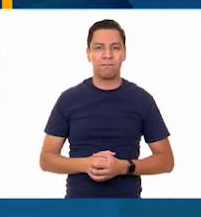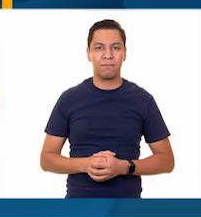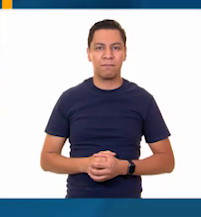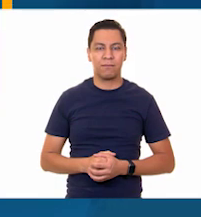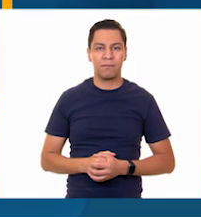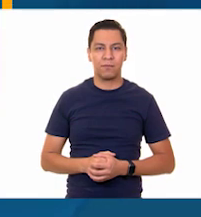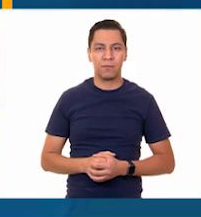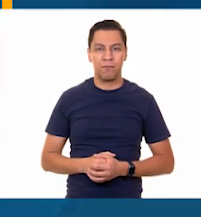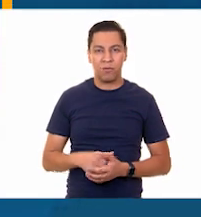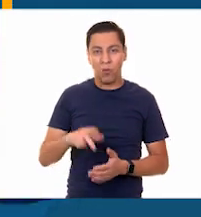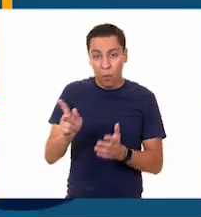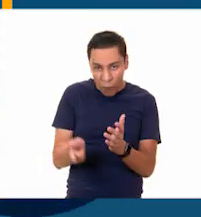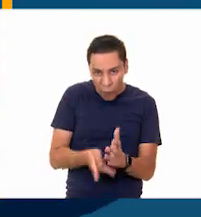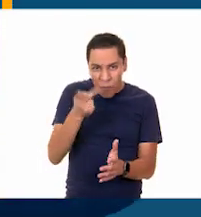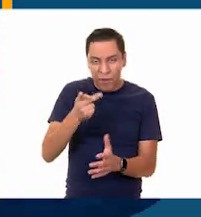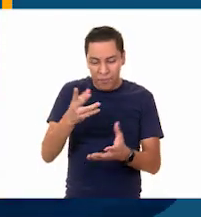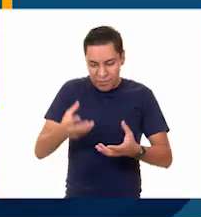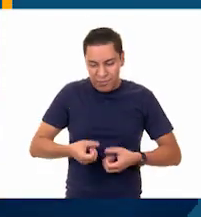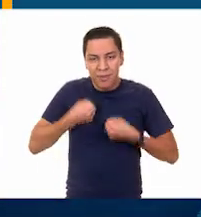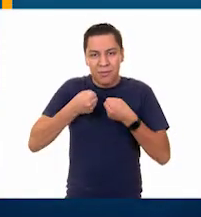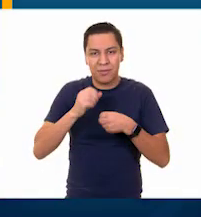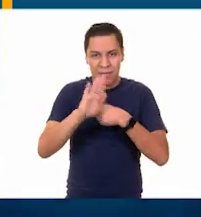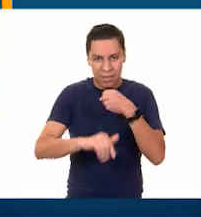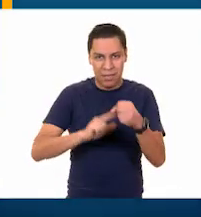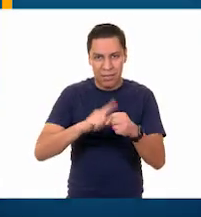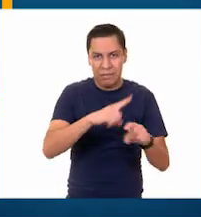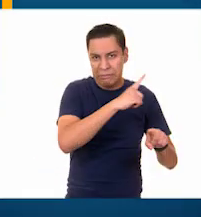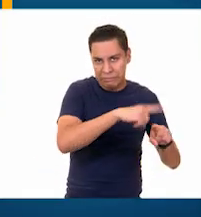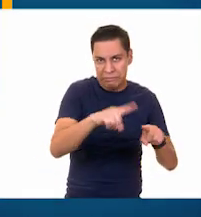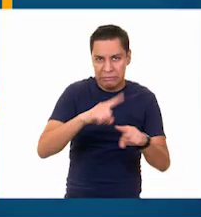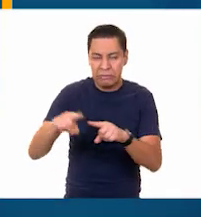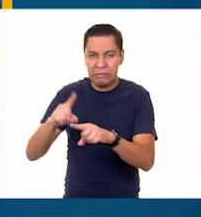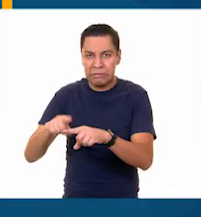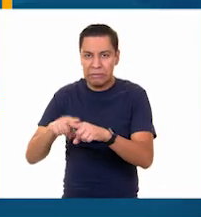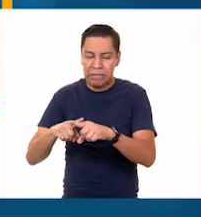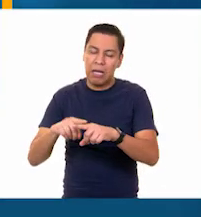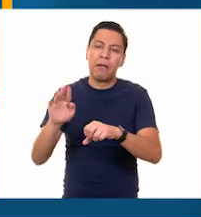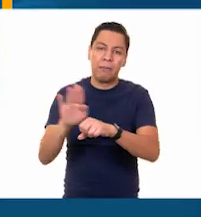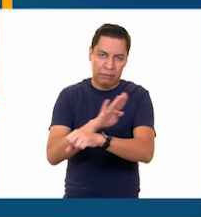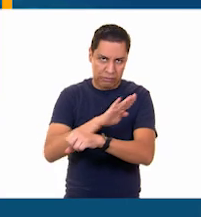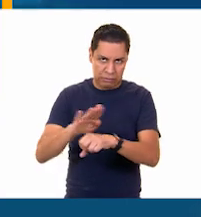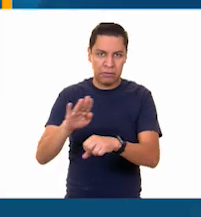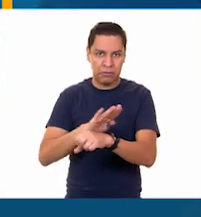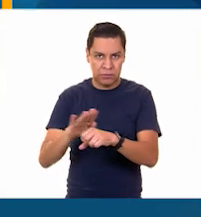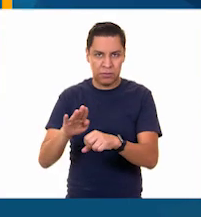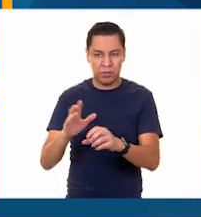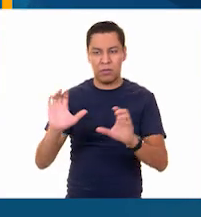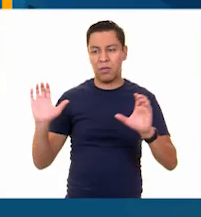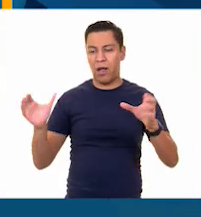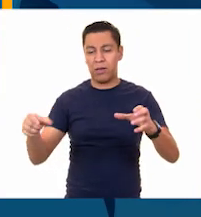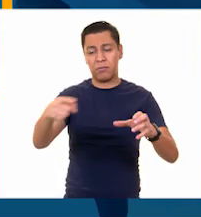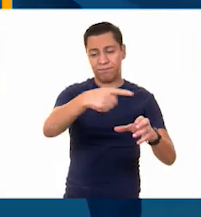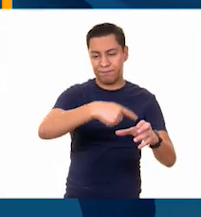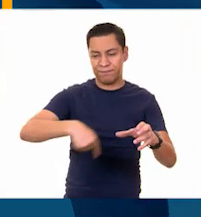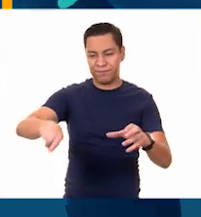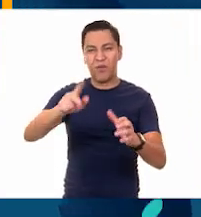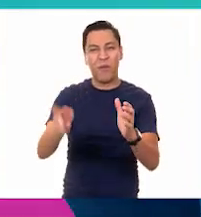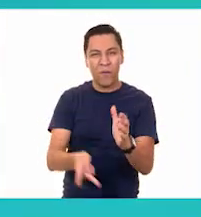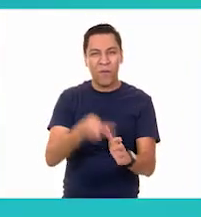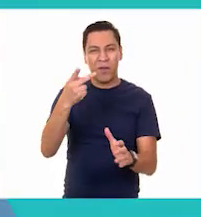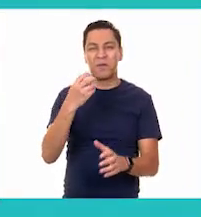La recuperación de estas especies nos proporciona beneficios y extiende la protección a muchas otras especies.